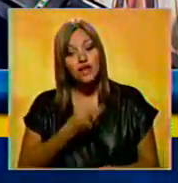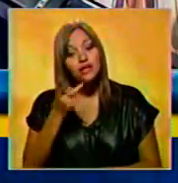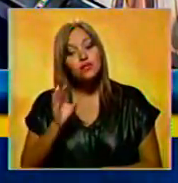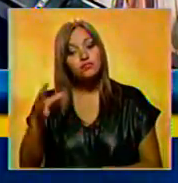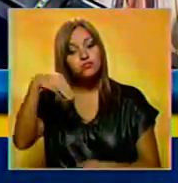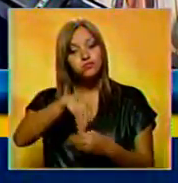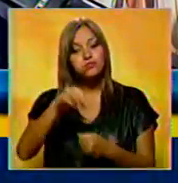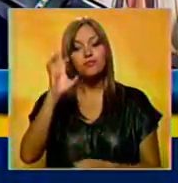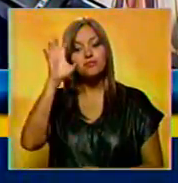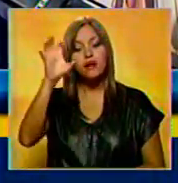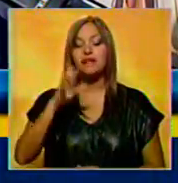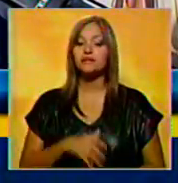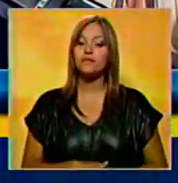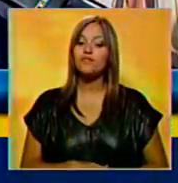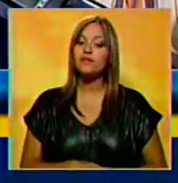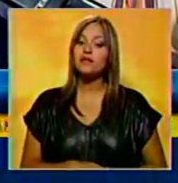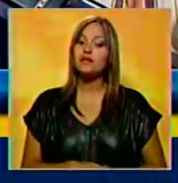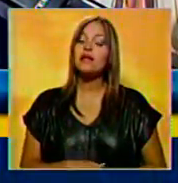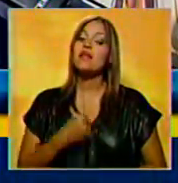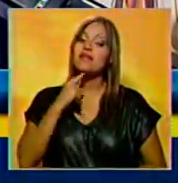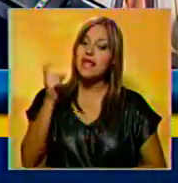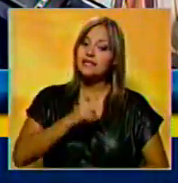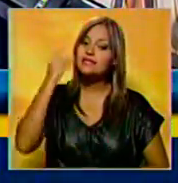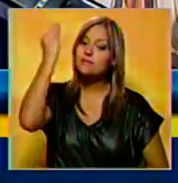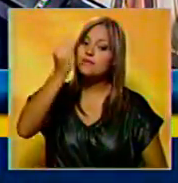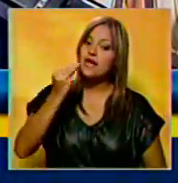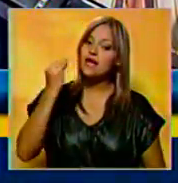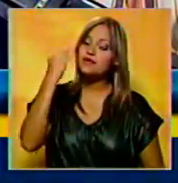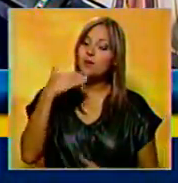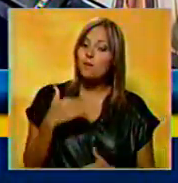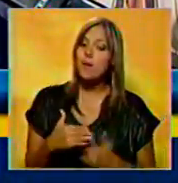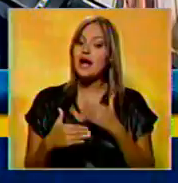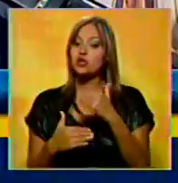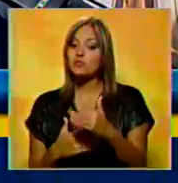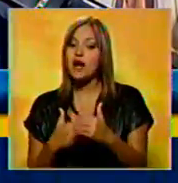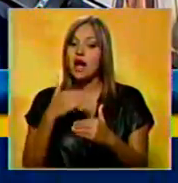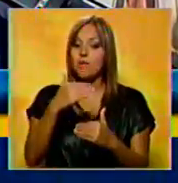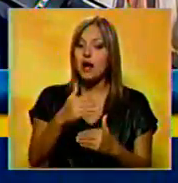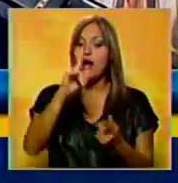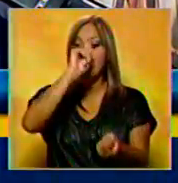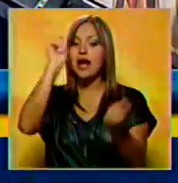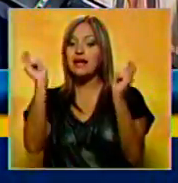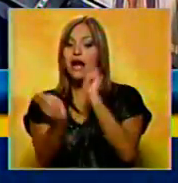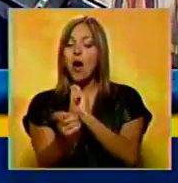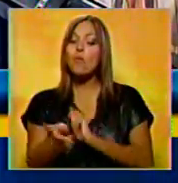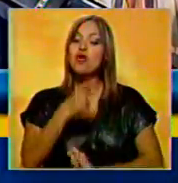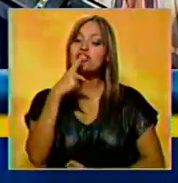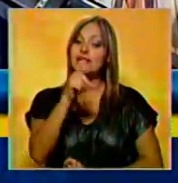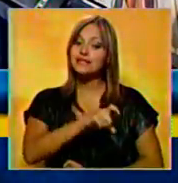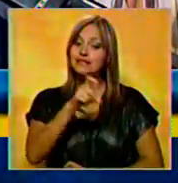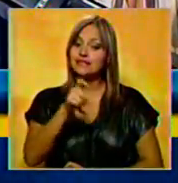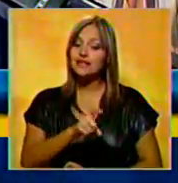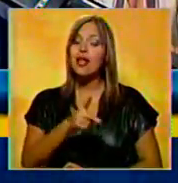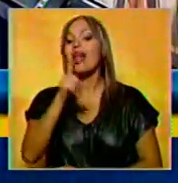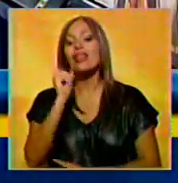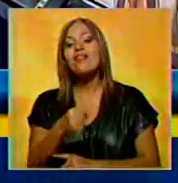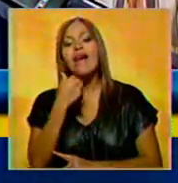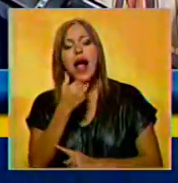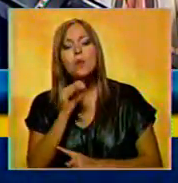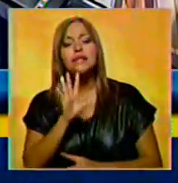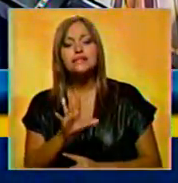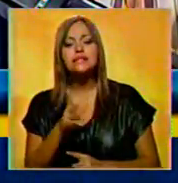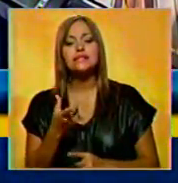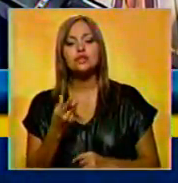del país vemos que que es necesario unos pasos que es necesario unos cambios políticos que es necesario algunas